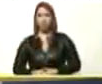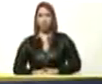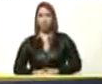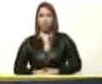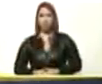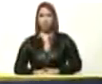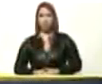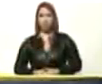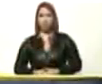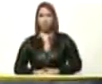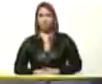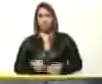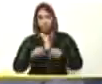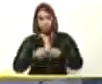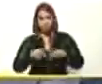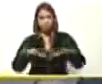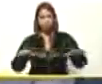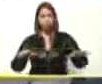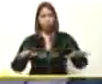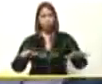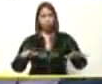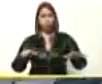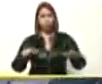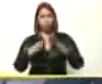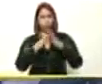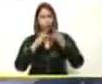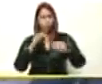que se desplieguen, sus estados,